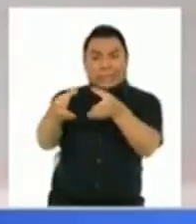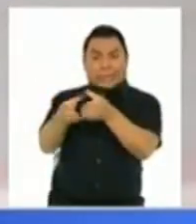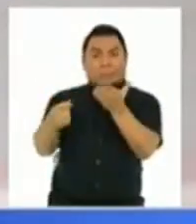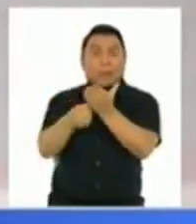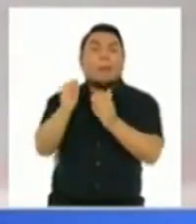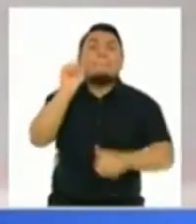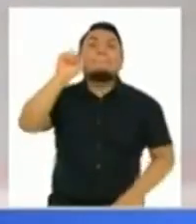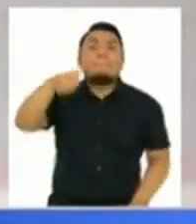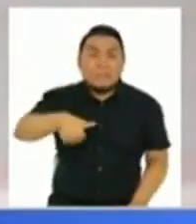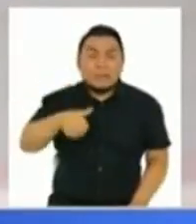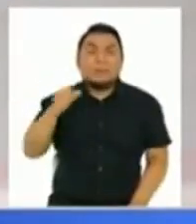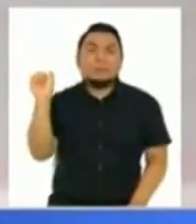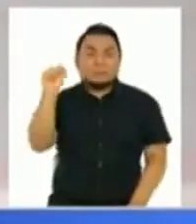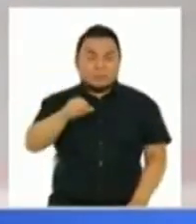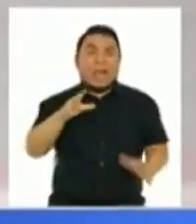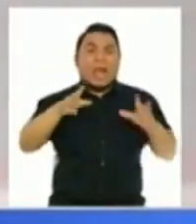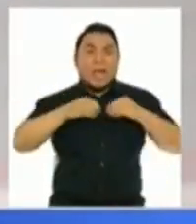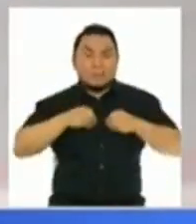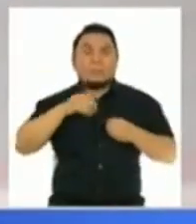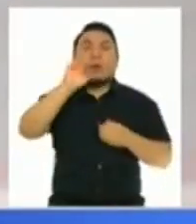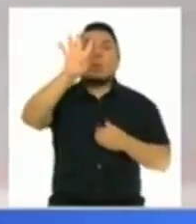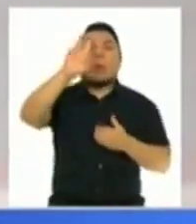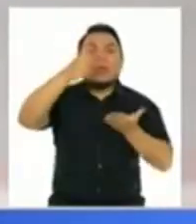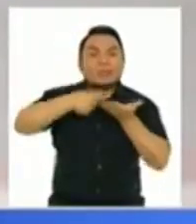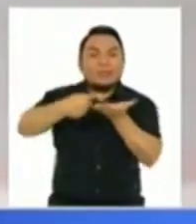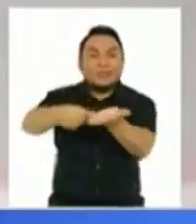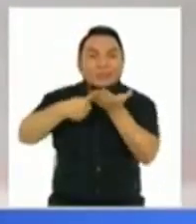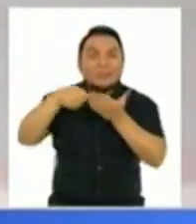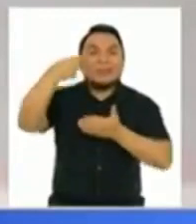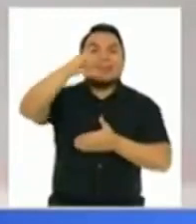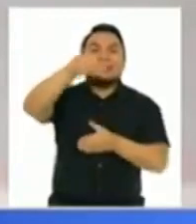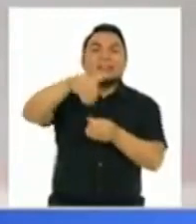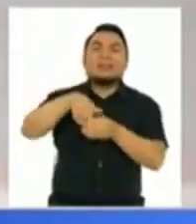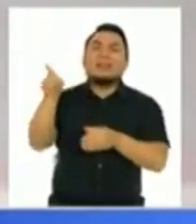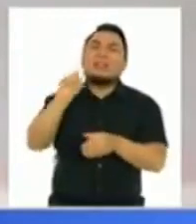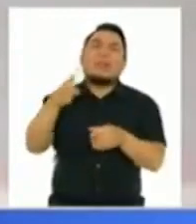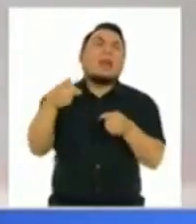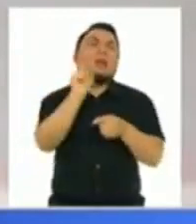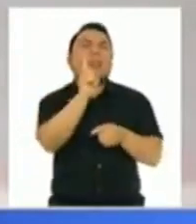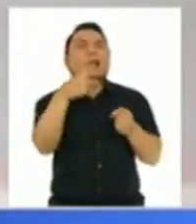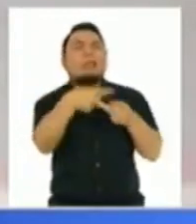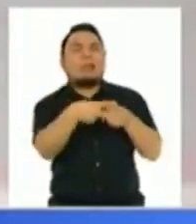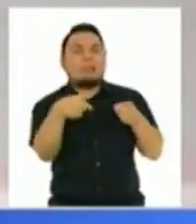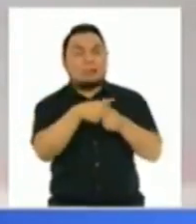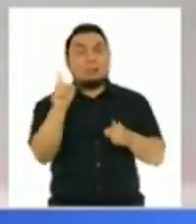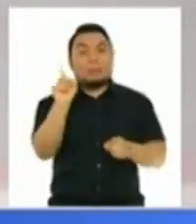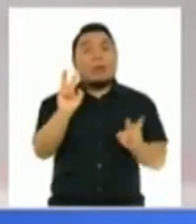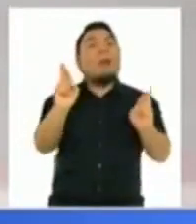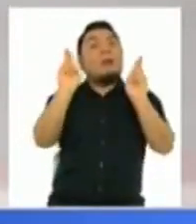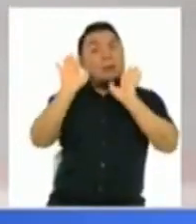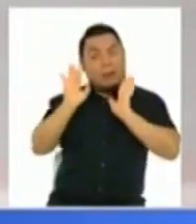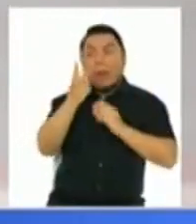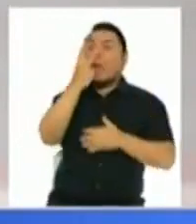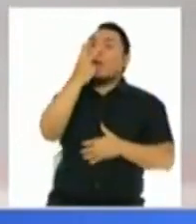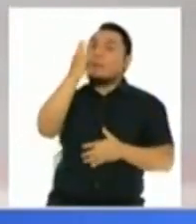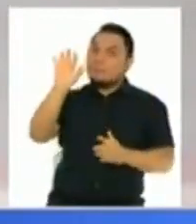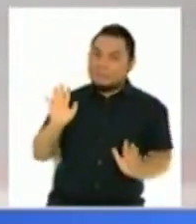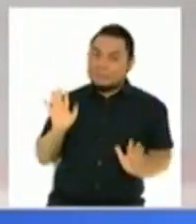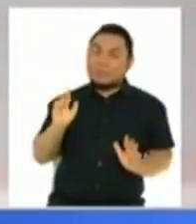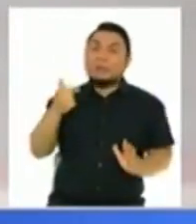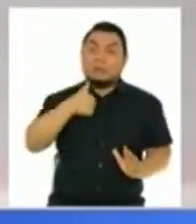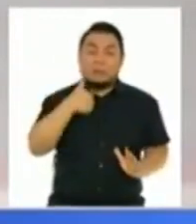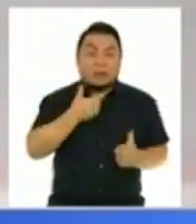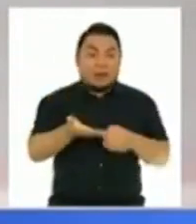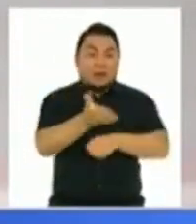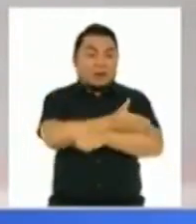día de mañana acepte los 4 debates y no nos siga poniendo excusas. Yo recién antes de